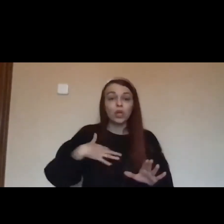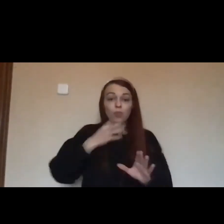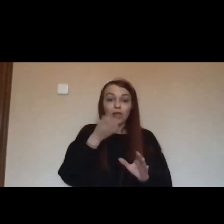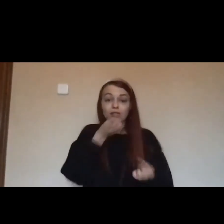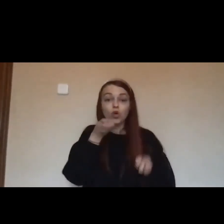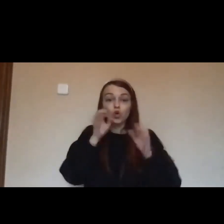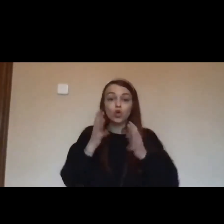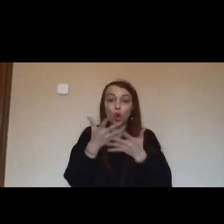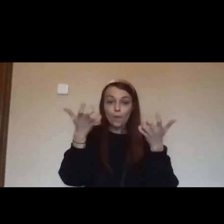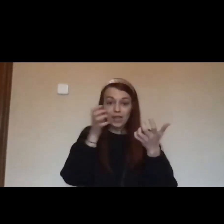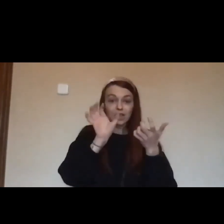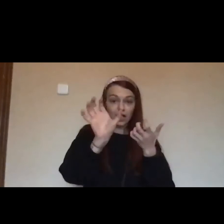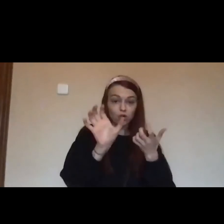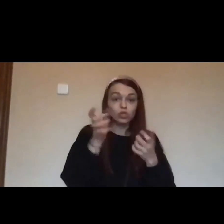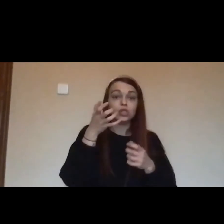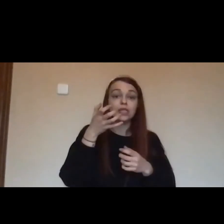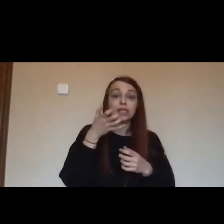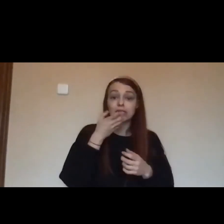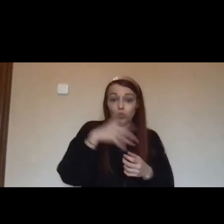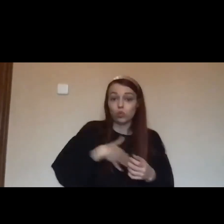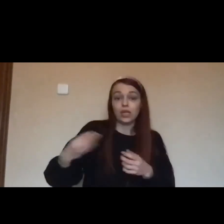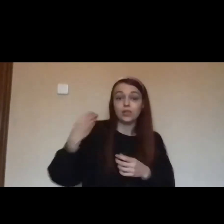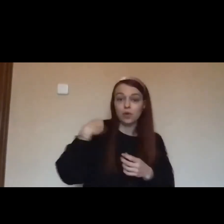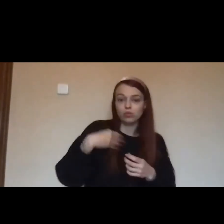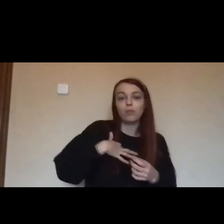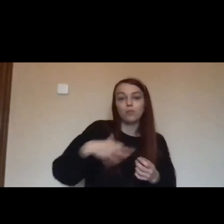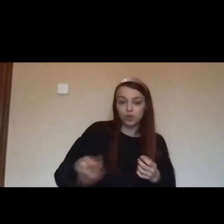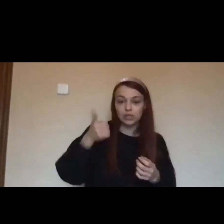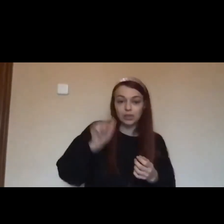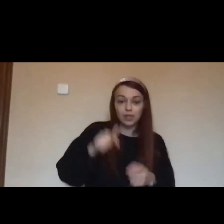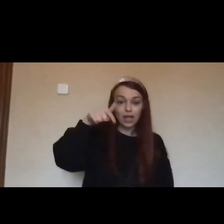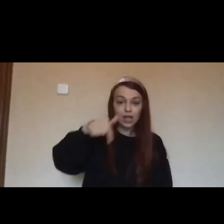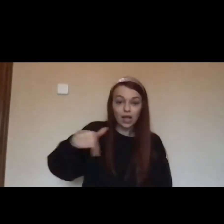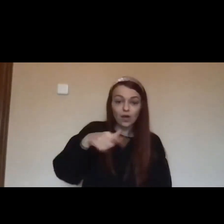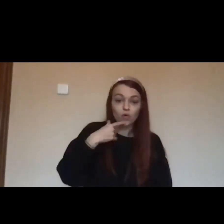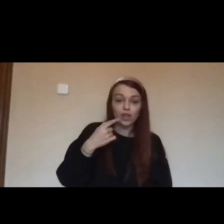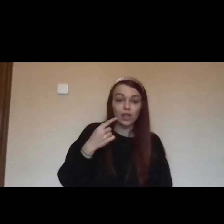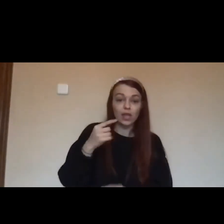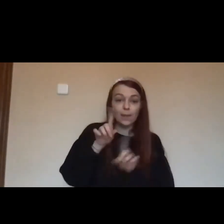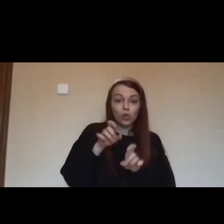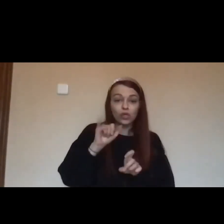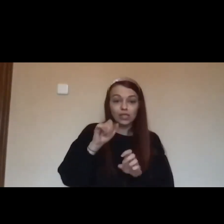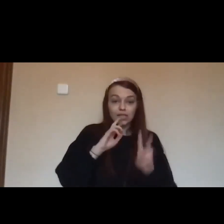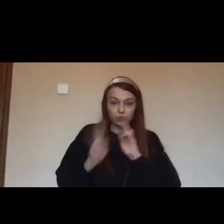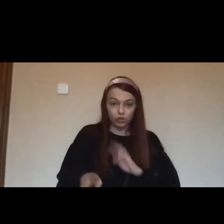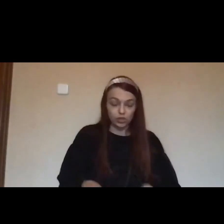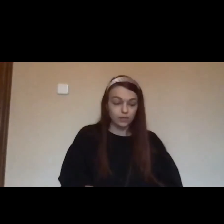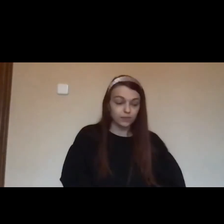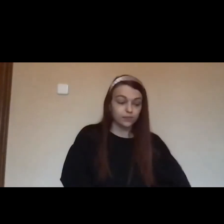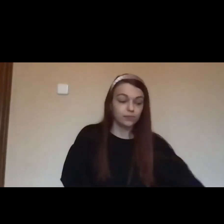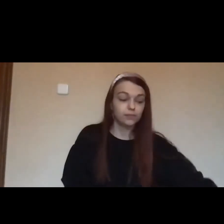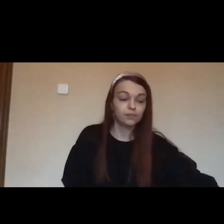preguntas que quieran que traslade a los ponentes por medio del apartado preguntas y respuestas. Sin